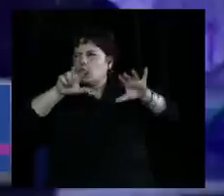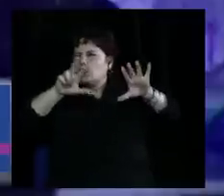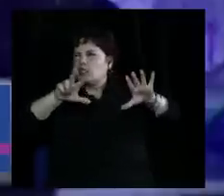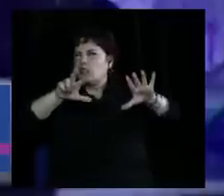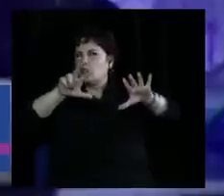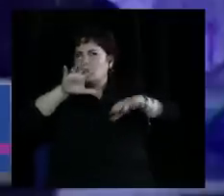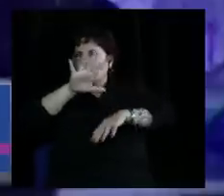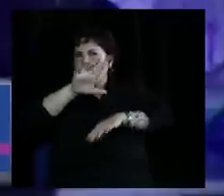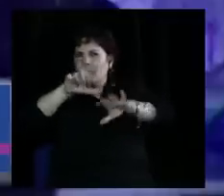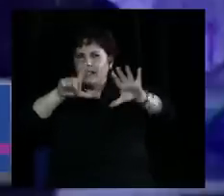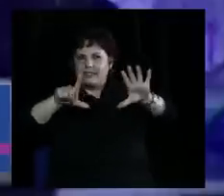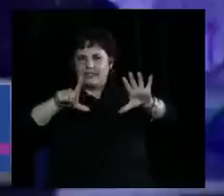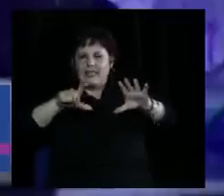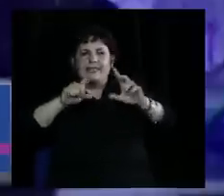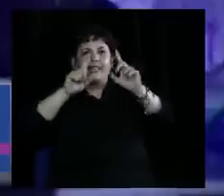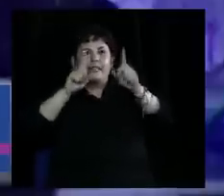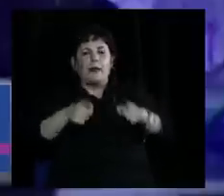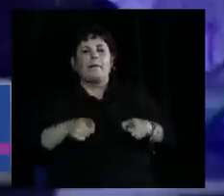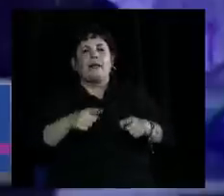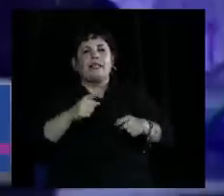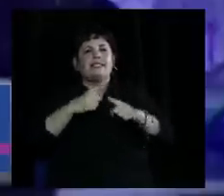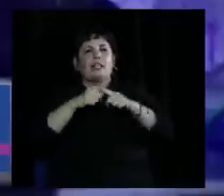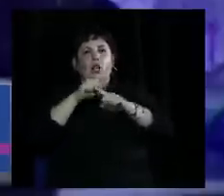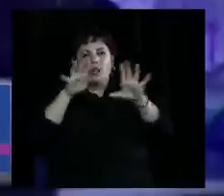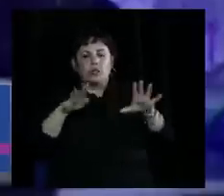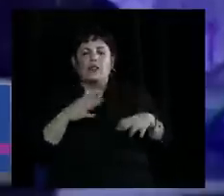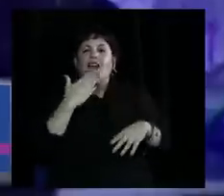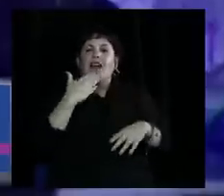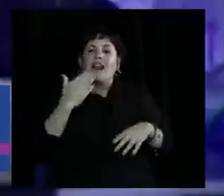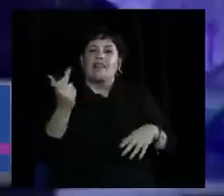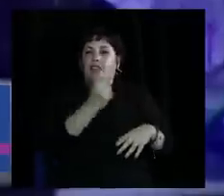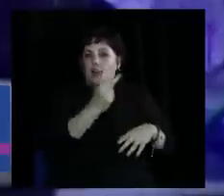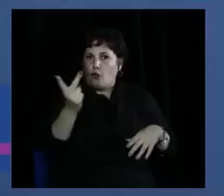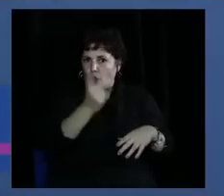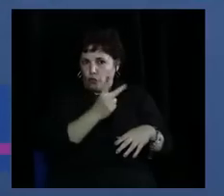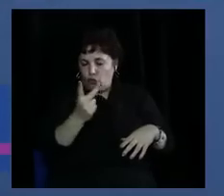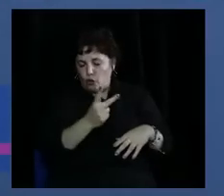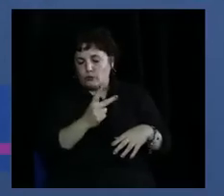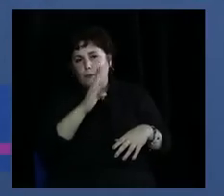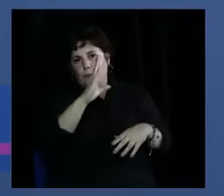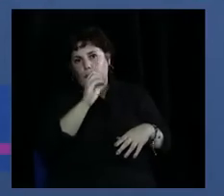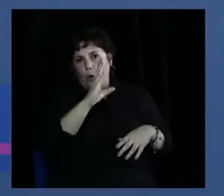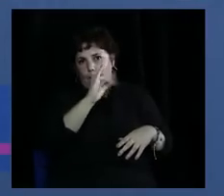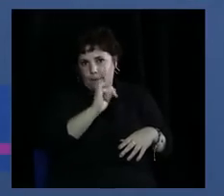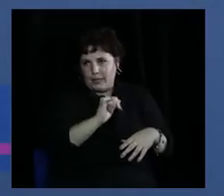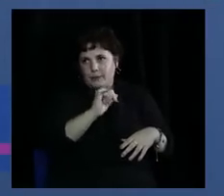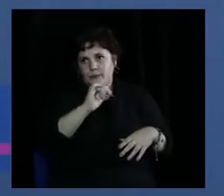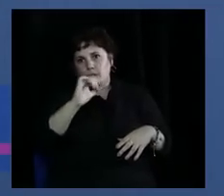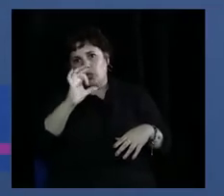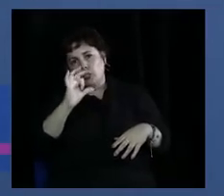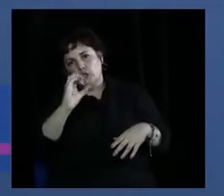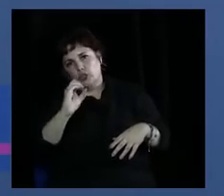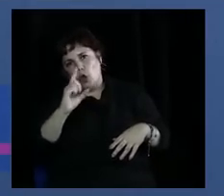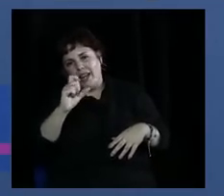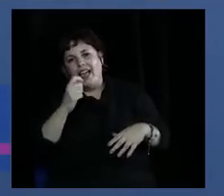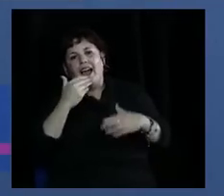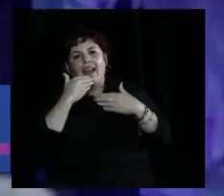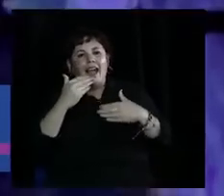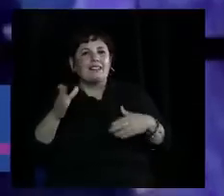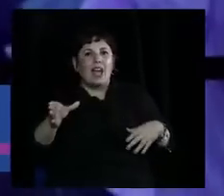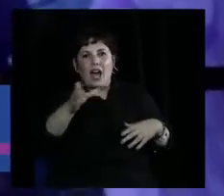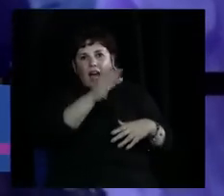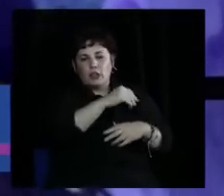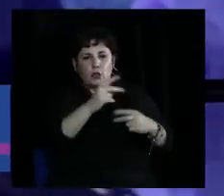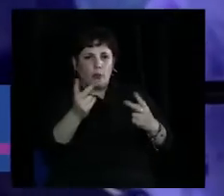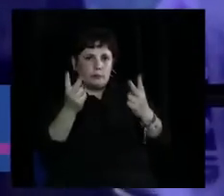1857, y cólera también en el siglo XIX. Gracias, Soledad Platero. Gracias, Víctor Hugo. Poppy Abelando. Gracias a todos y todas los